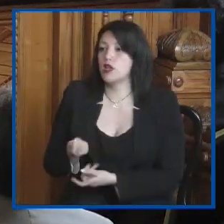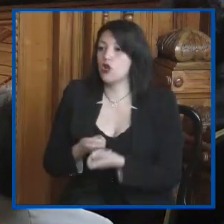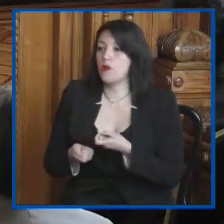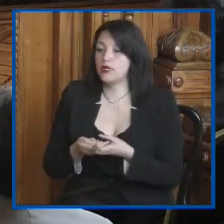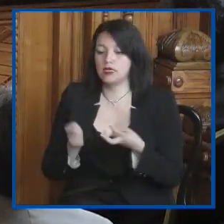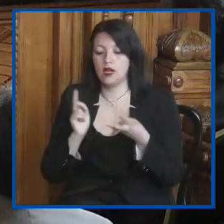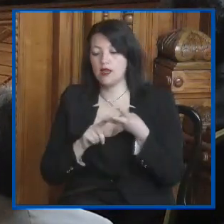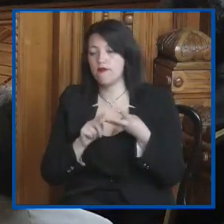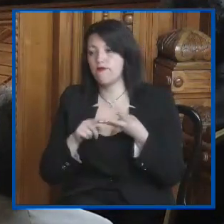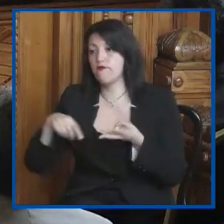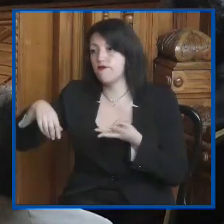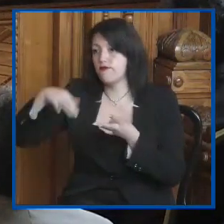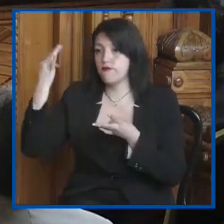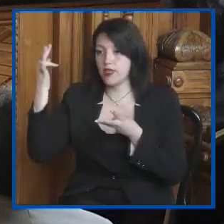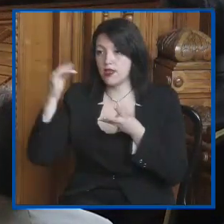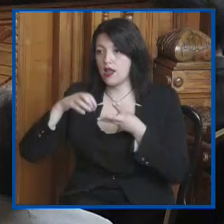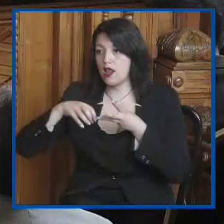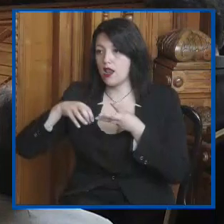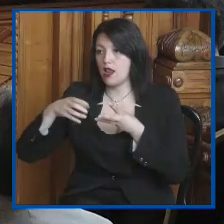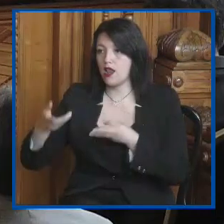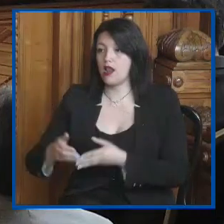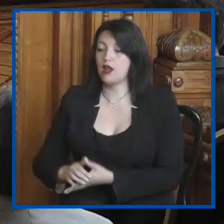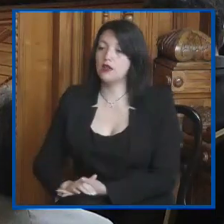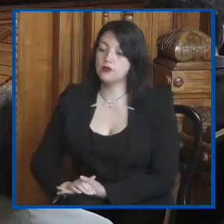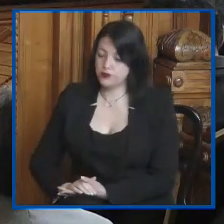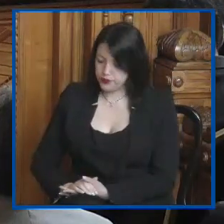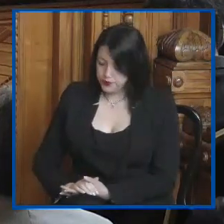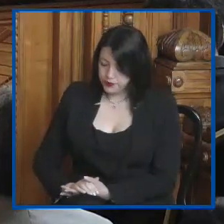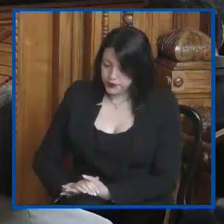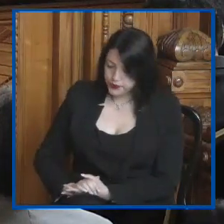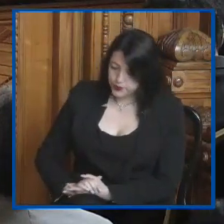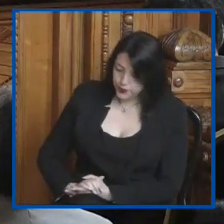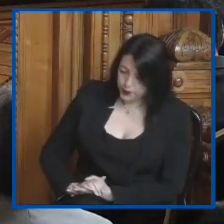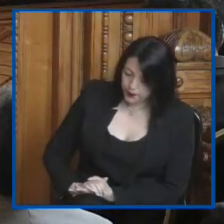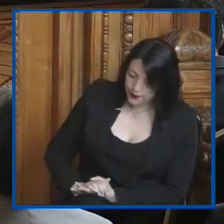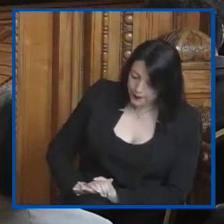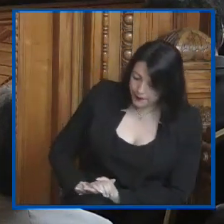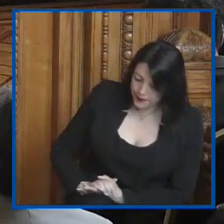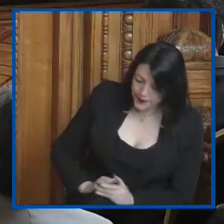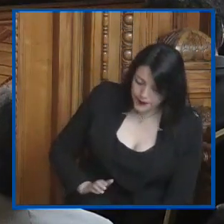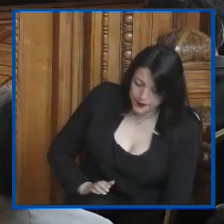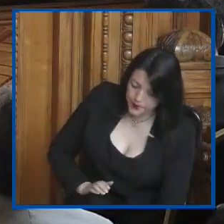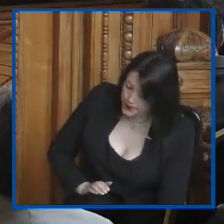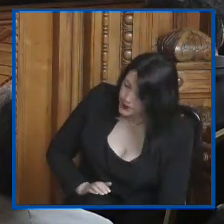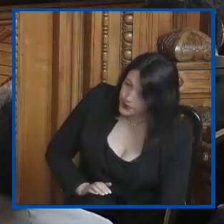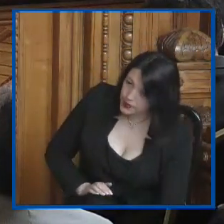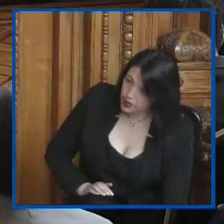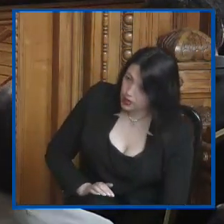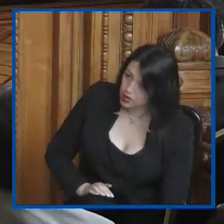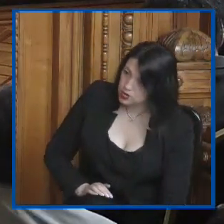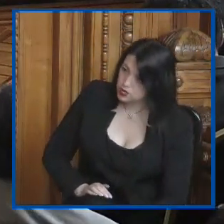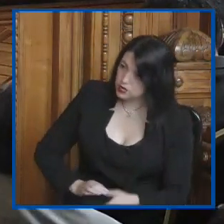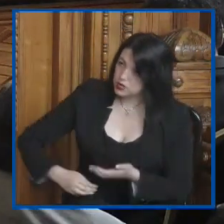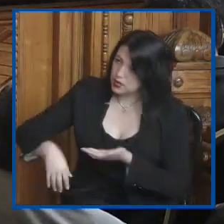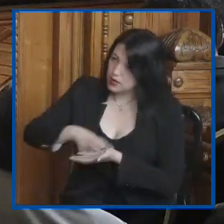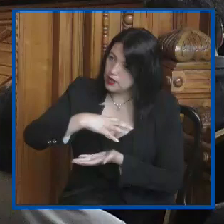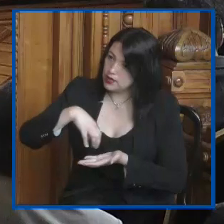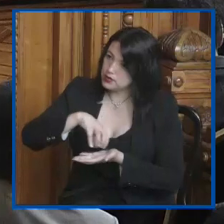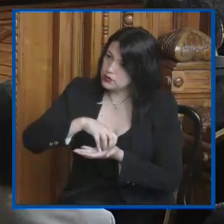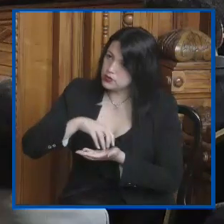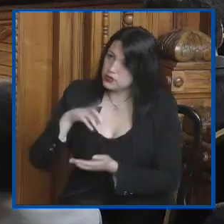la justicia federal, que son cuando el Estado es parte. Claro, es el tema. La ciudad autónoma y la provincia,